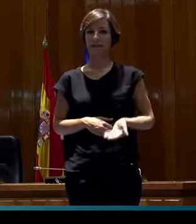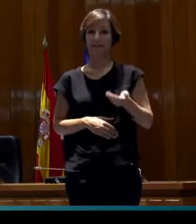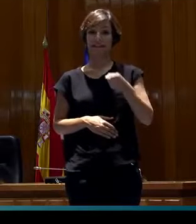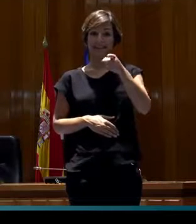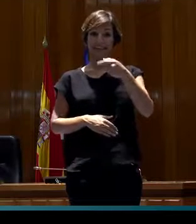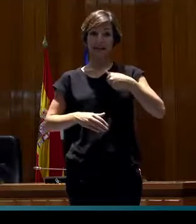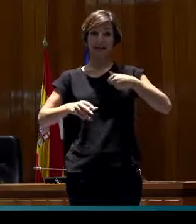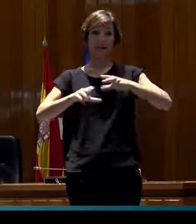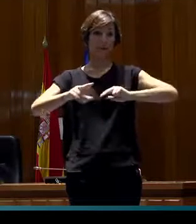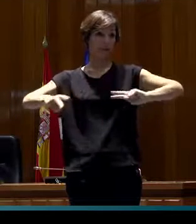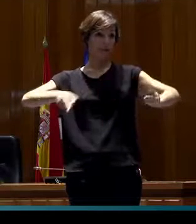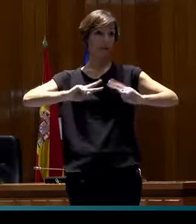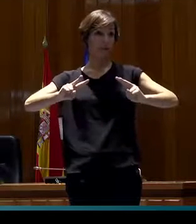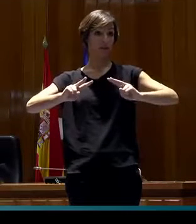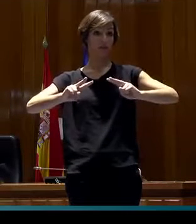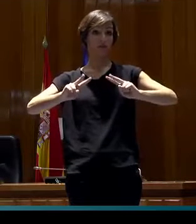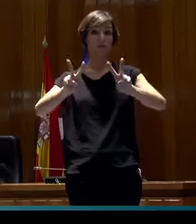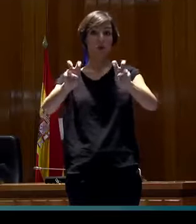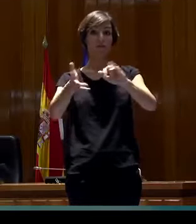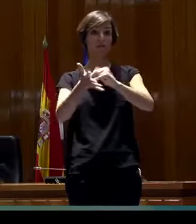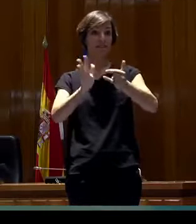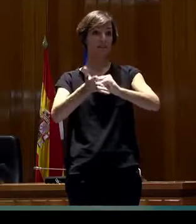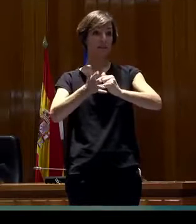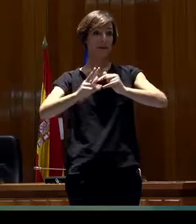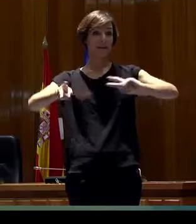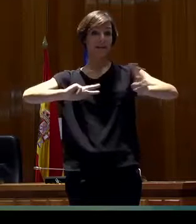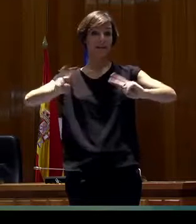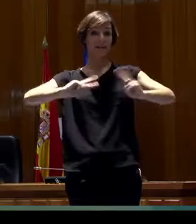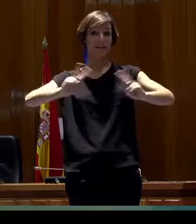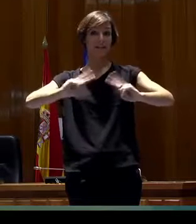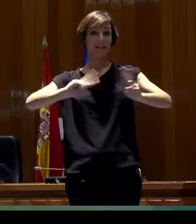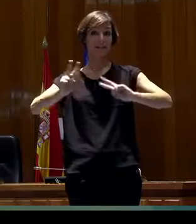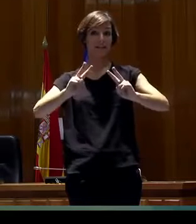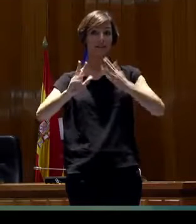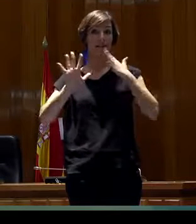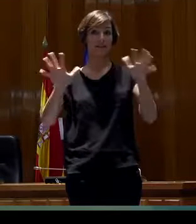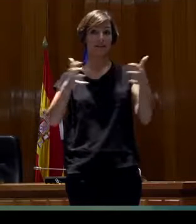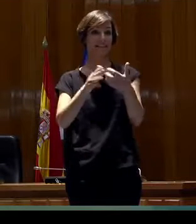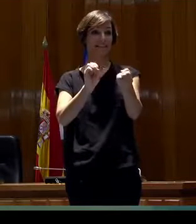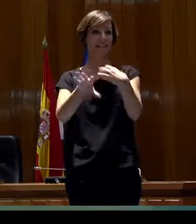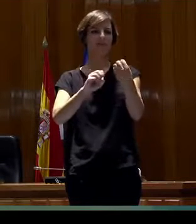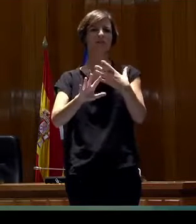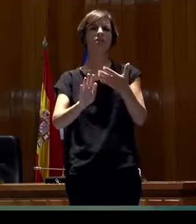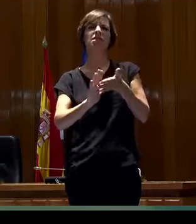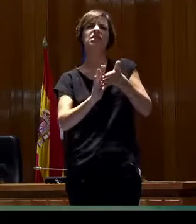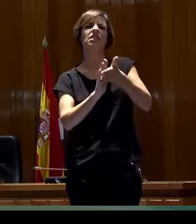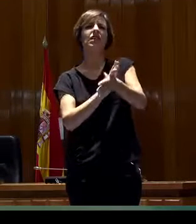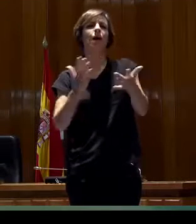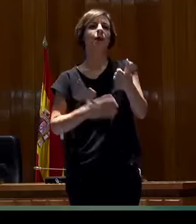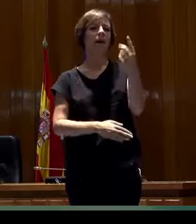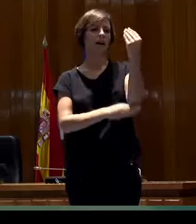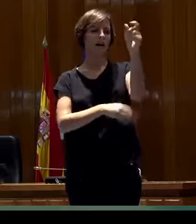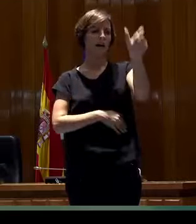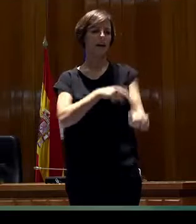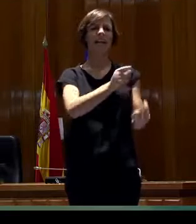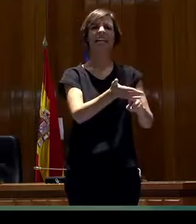de videointerpretación, este nuevo sistema de interpretación mediante sistemas telemáticos, lo que supone para la figura profesional